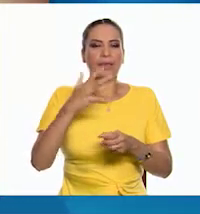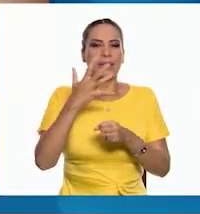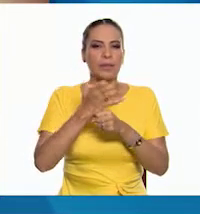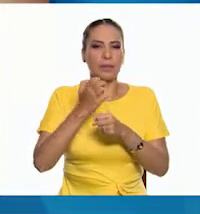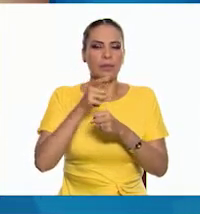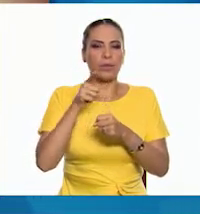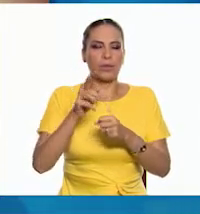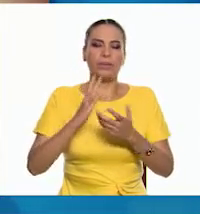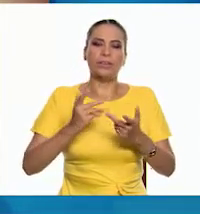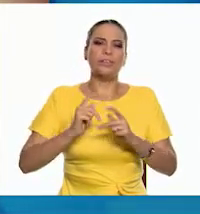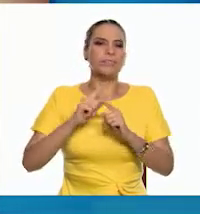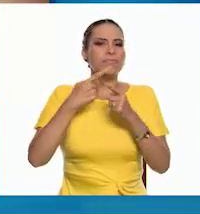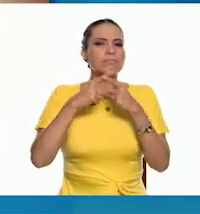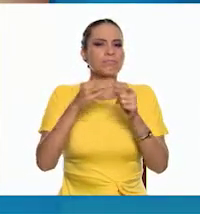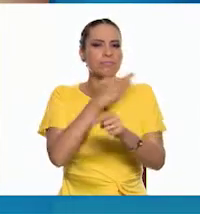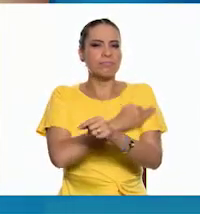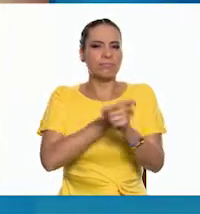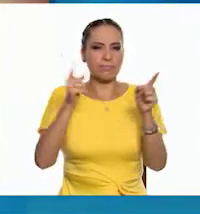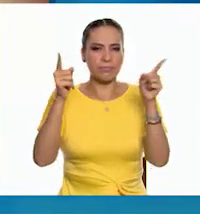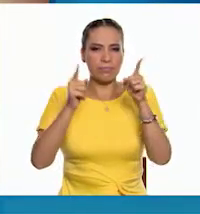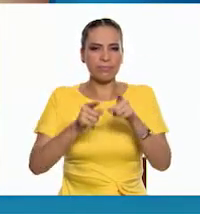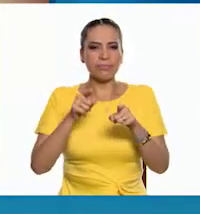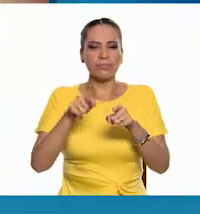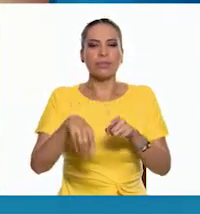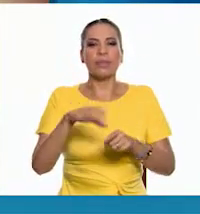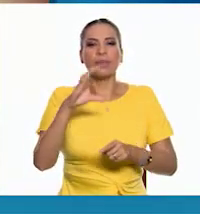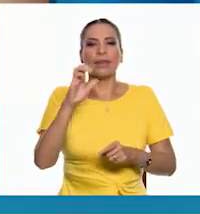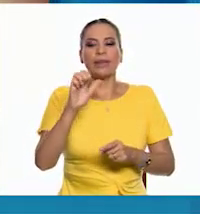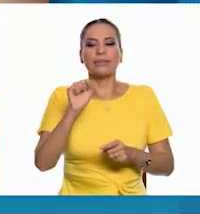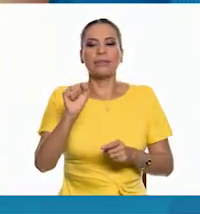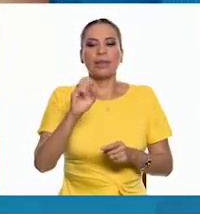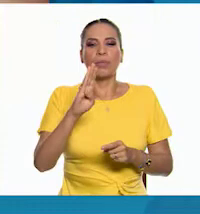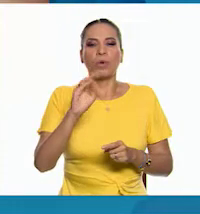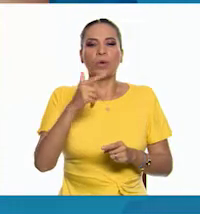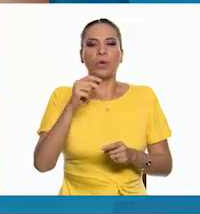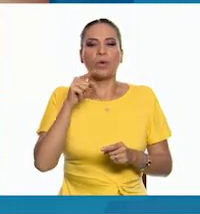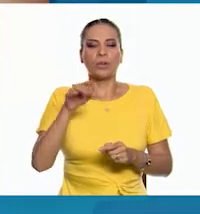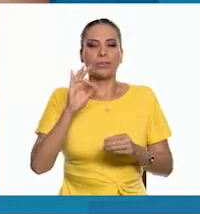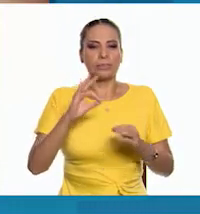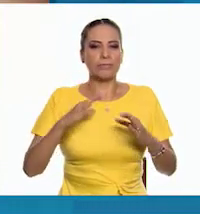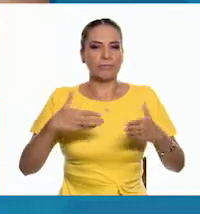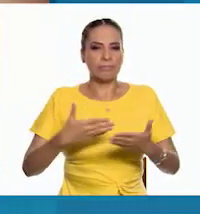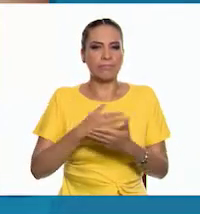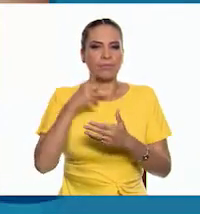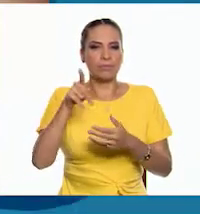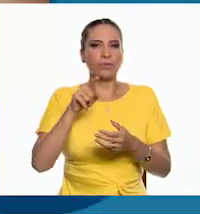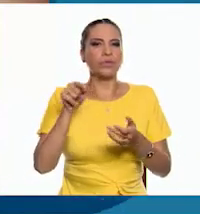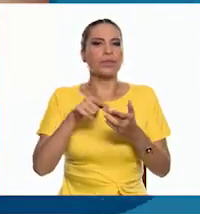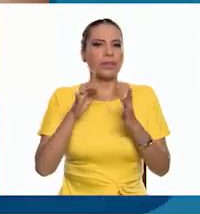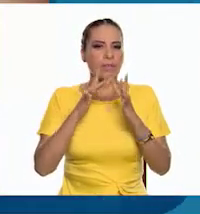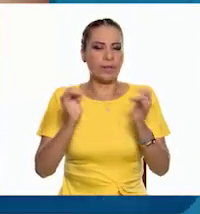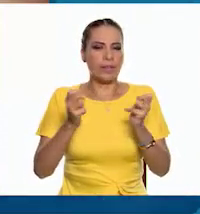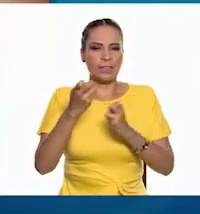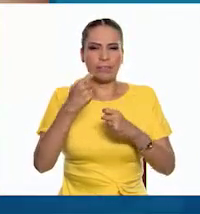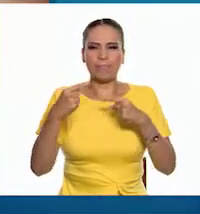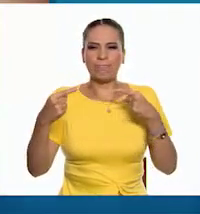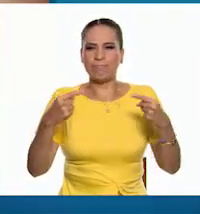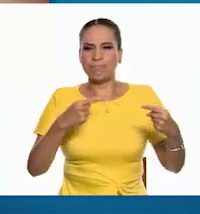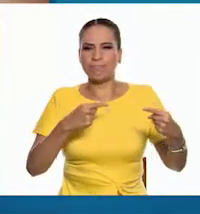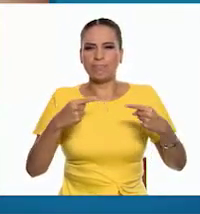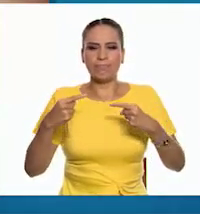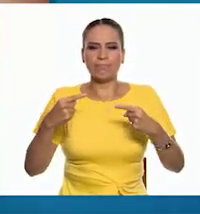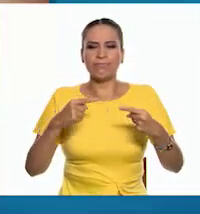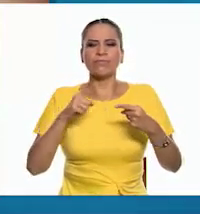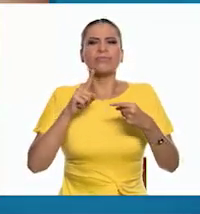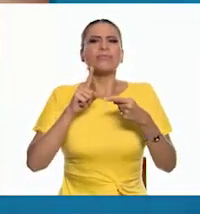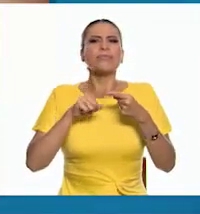él era de una dinastía diferente, la Casa de Borbón, de origen francés. Esto trajo consigo una disputa por ver quién